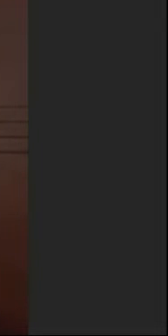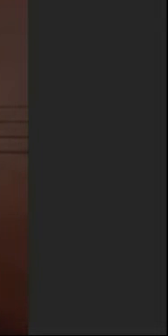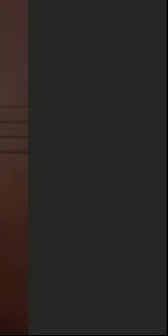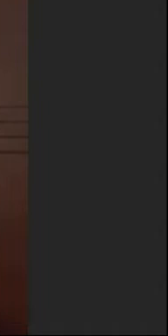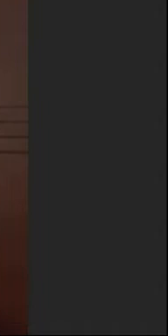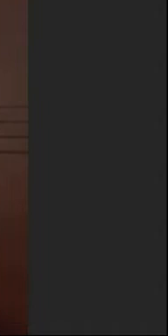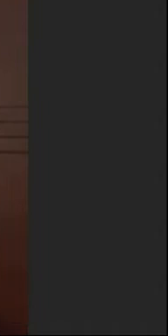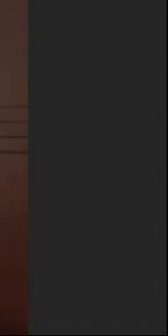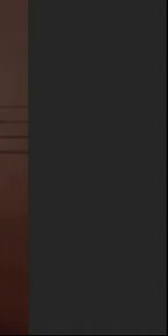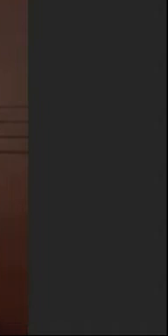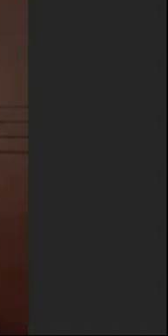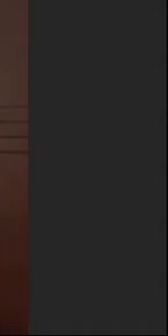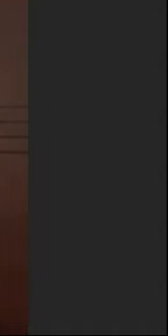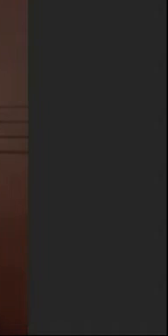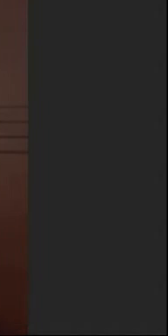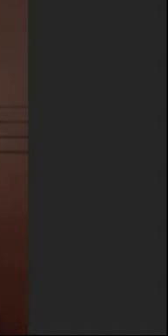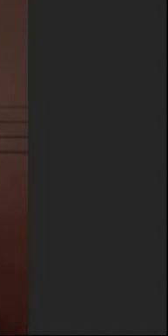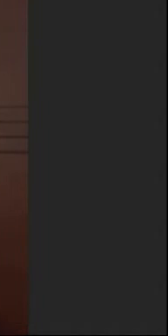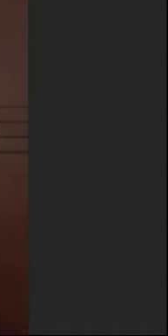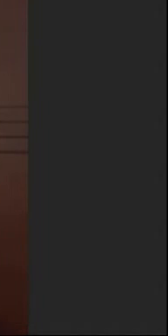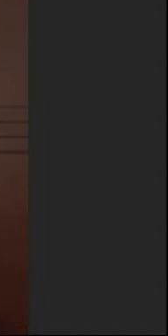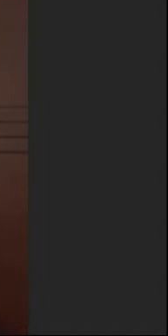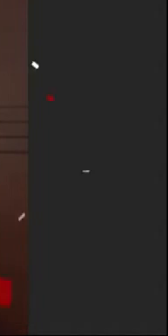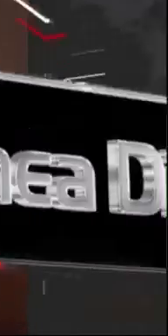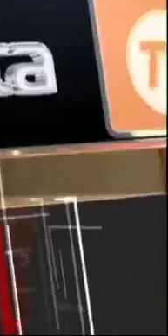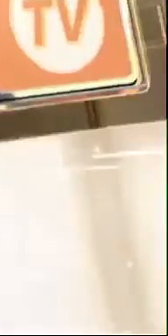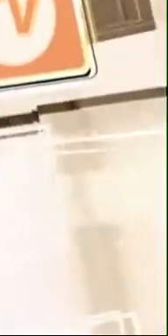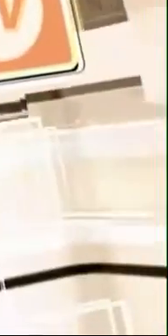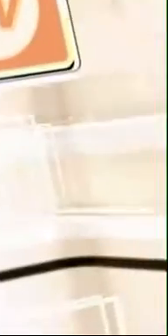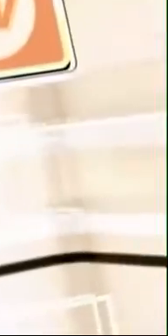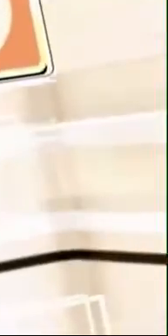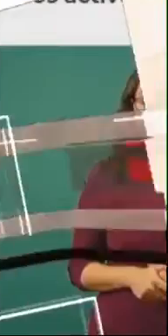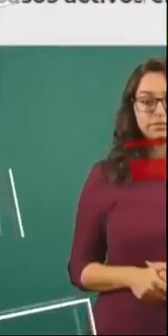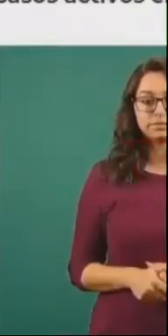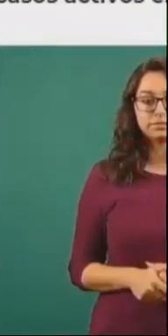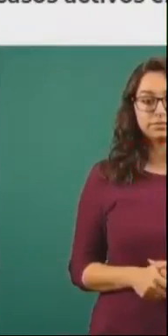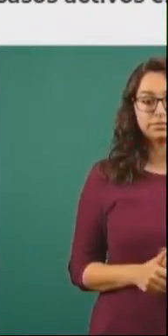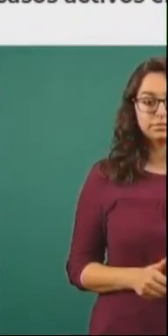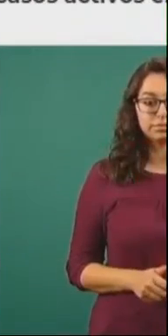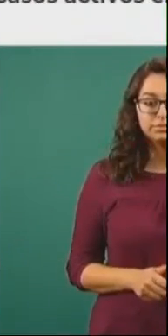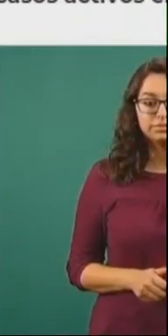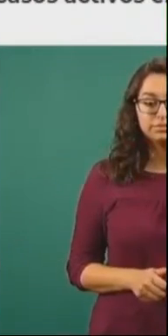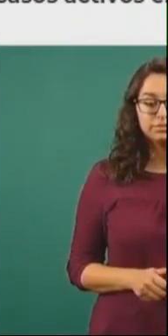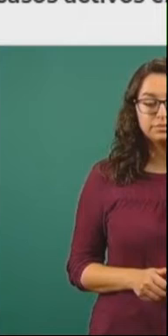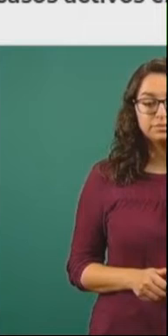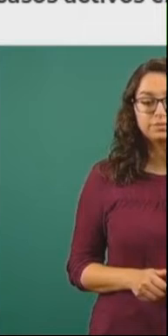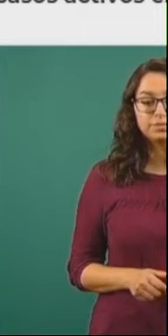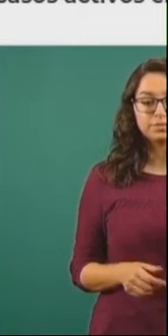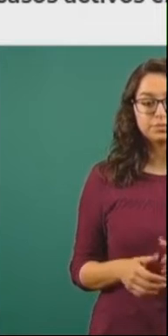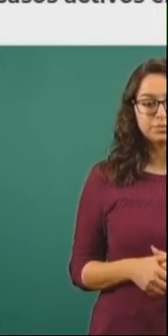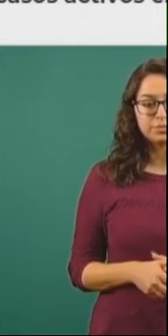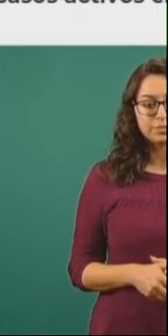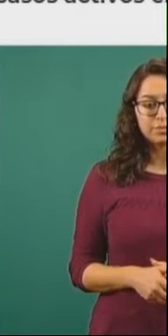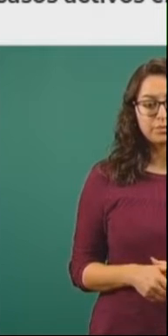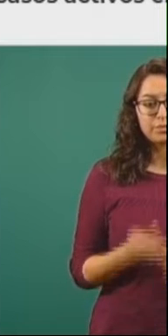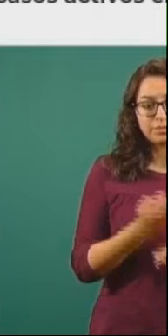17.665 nuevos contagios y 1.743 nuevas muertes, por lo que el acumulado hasta el momento es de